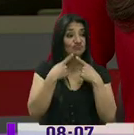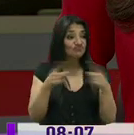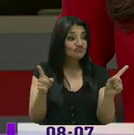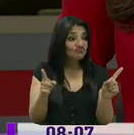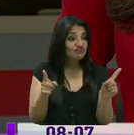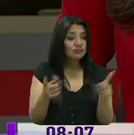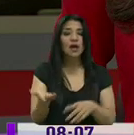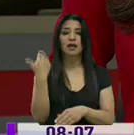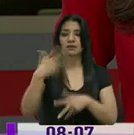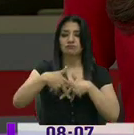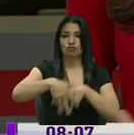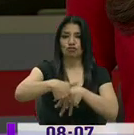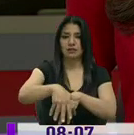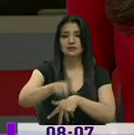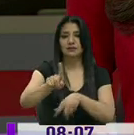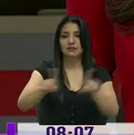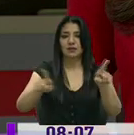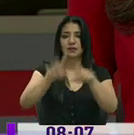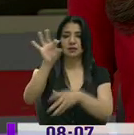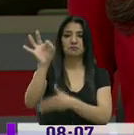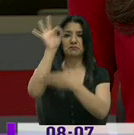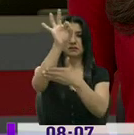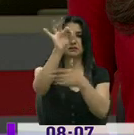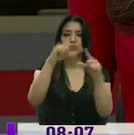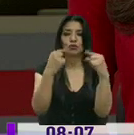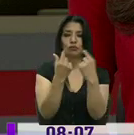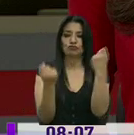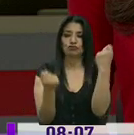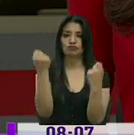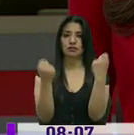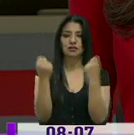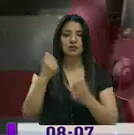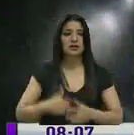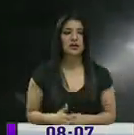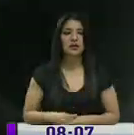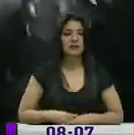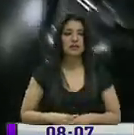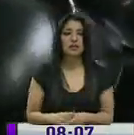de una protesta efectuada por varios representantes del gremio de choferes